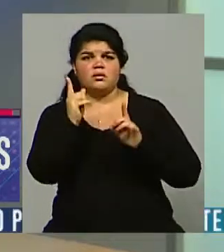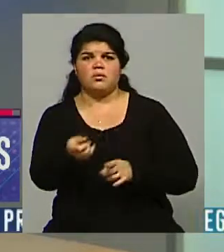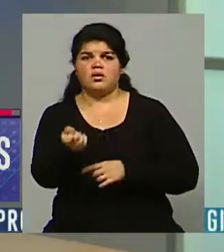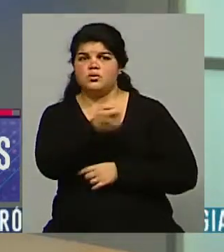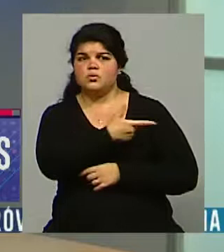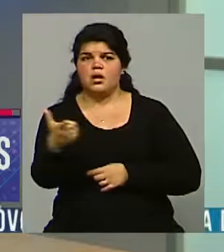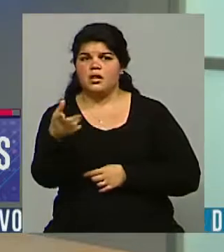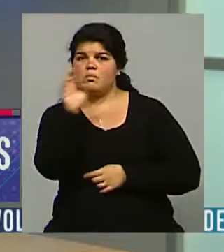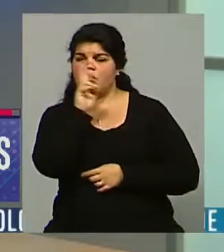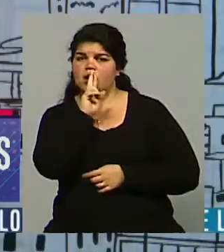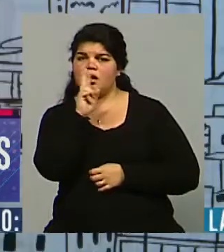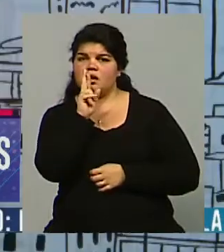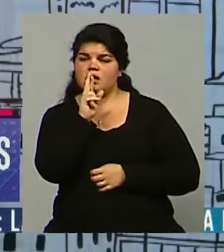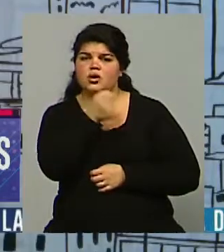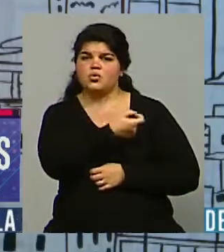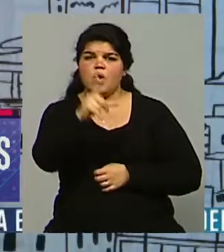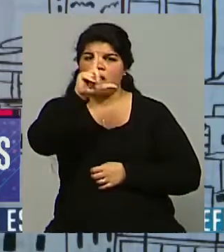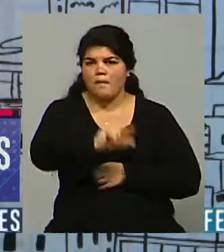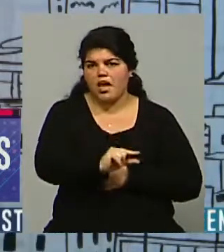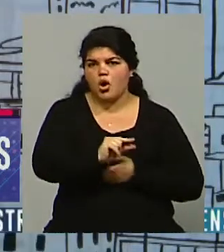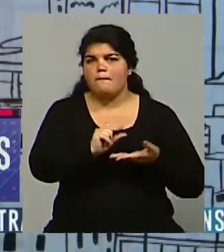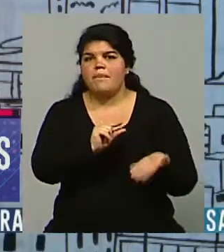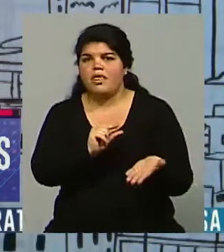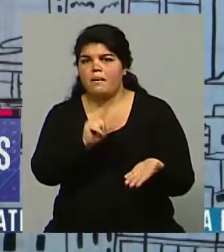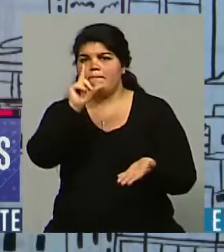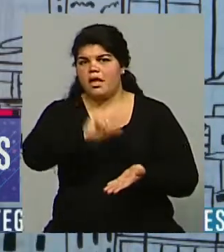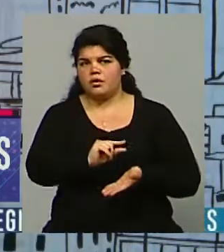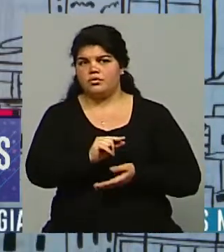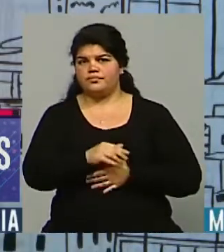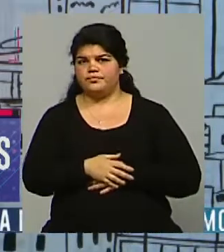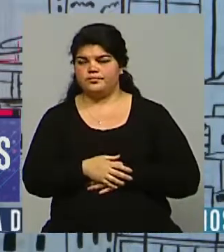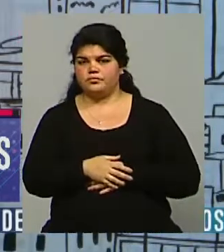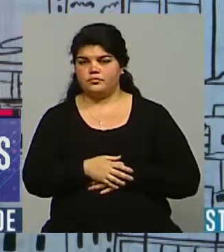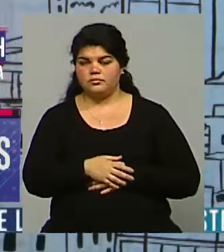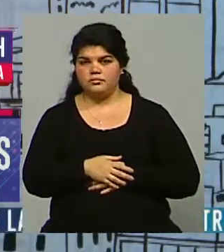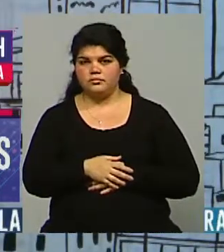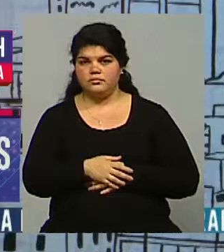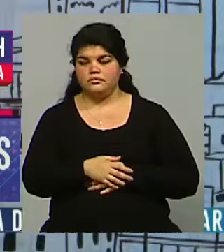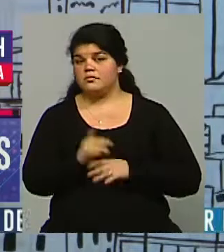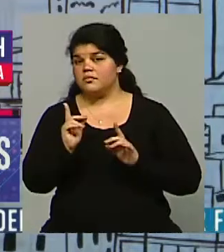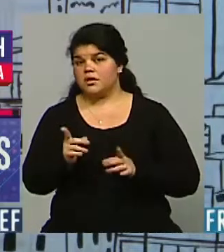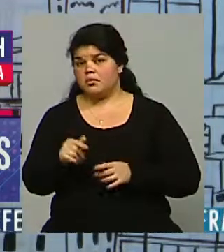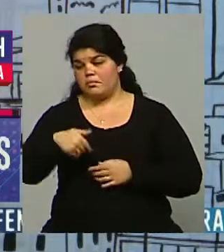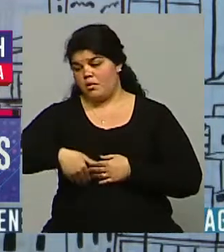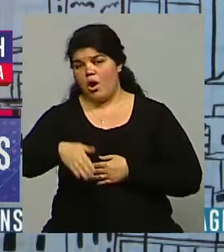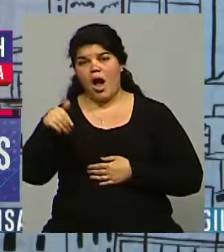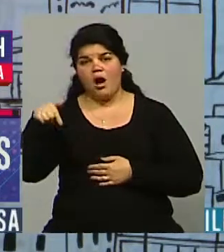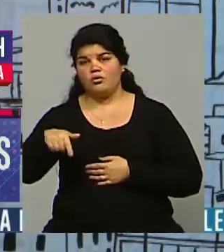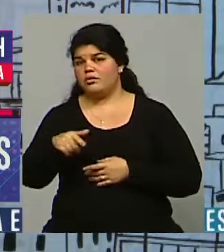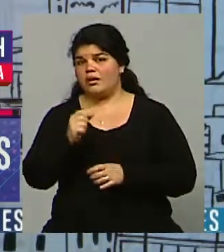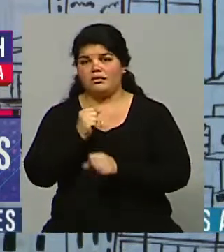pedimos menos las mujeres, ¿no? Sí, tal cual. Sabiendo esto, yo creo que el desempleo, sobre todo en estas épocas de gran